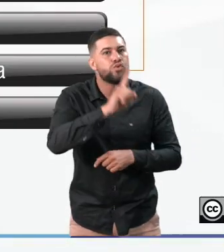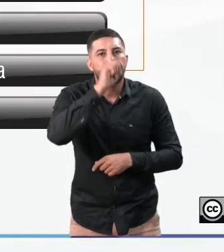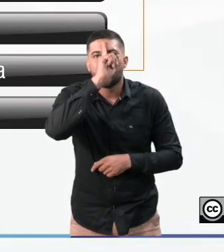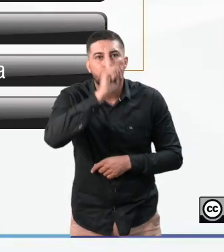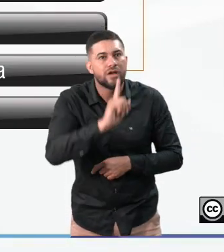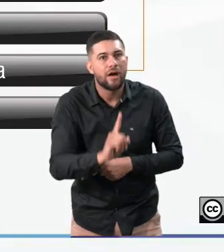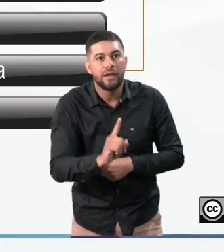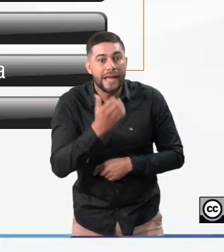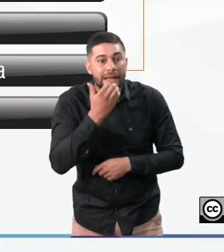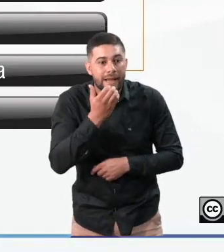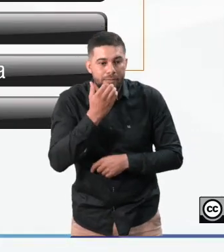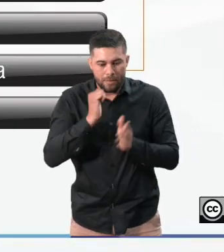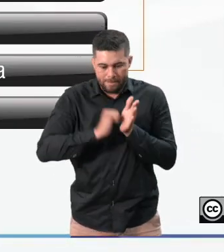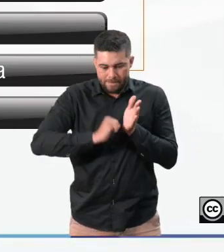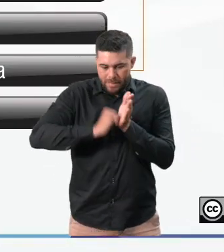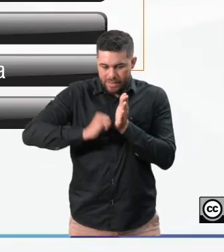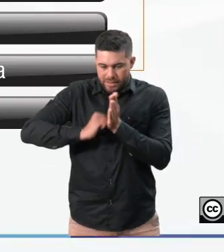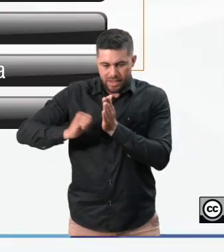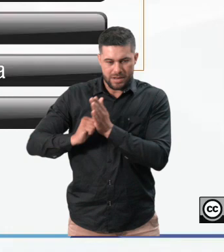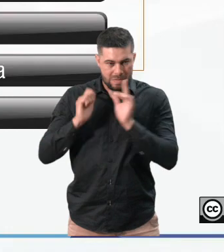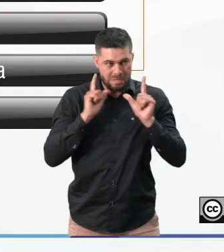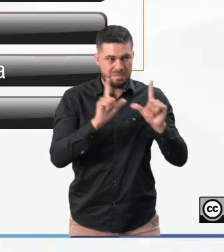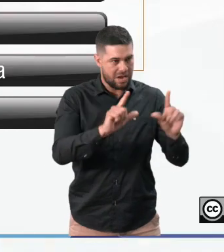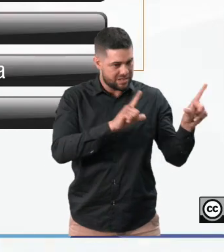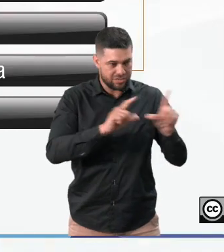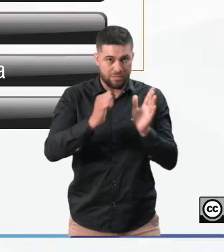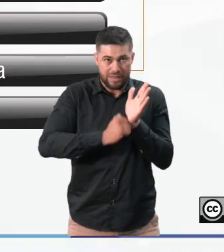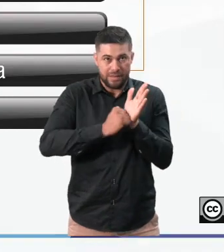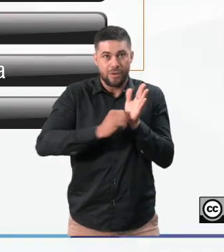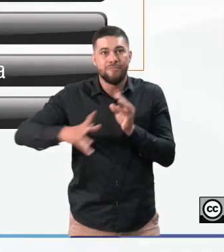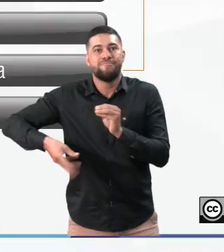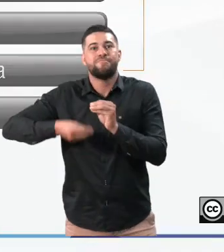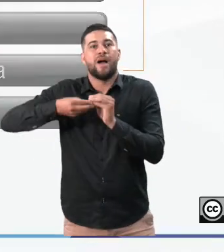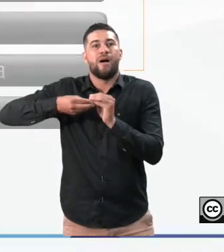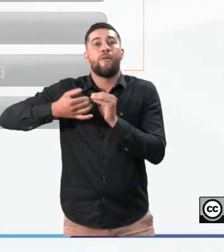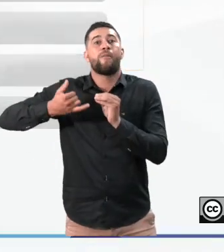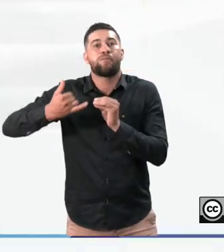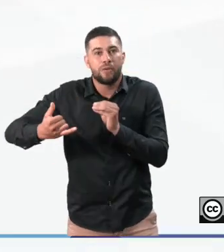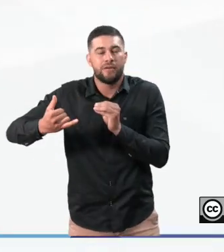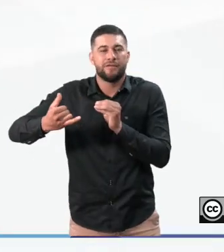los cursos vacacionales podemos hacer esa nivelación.